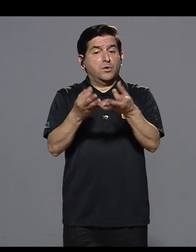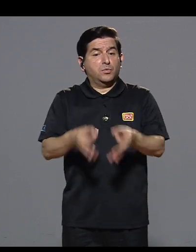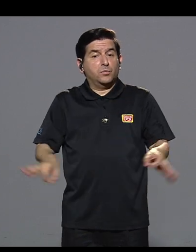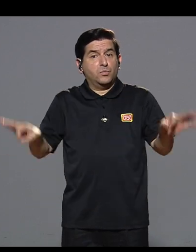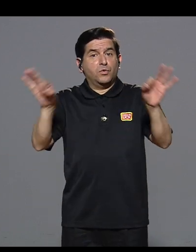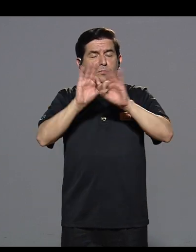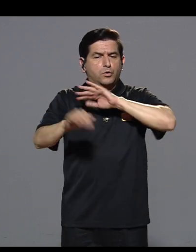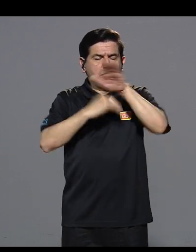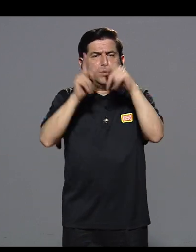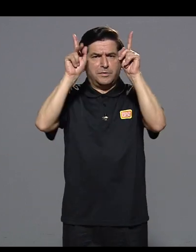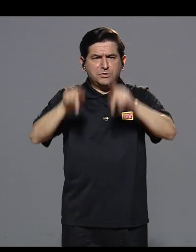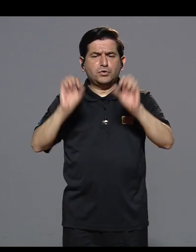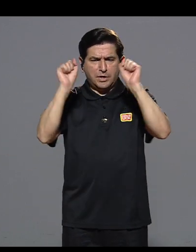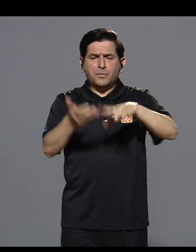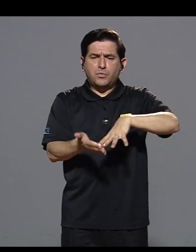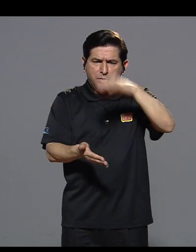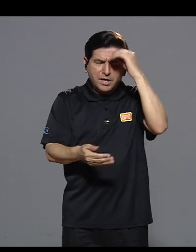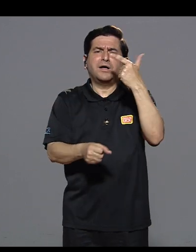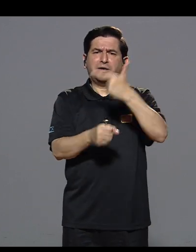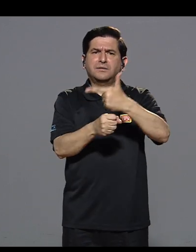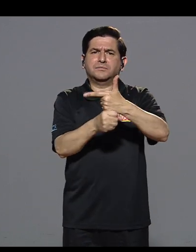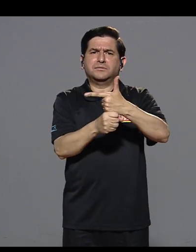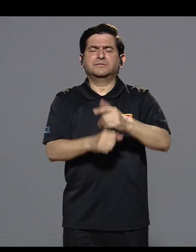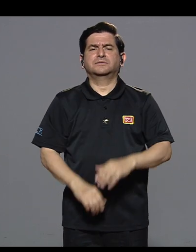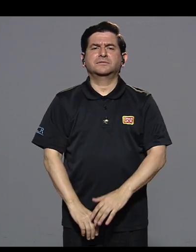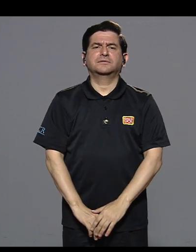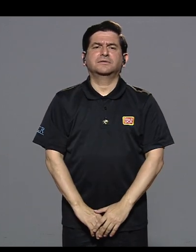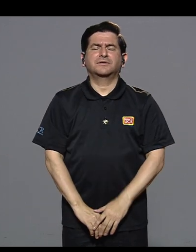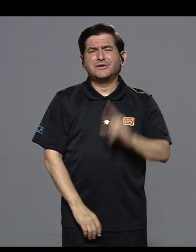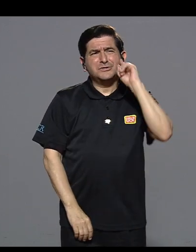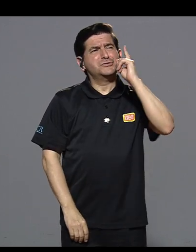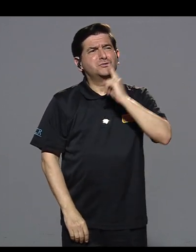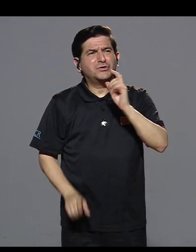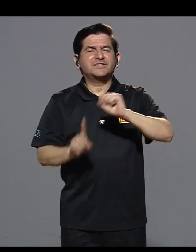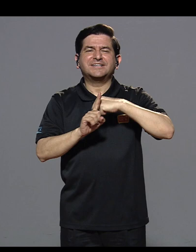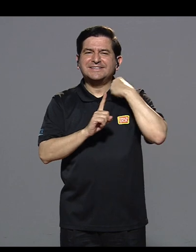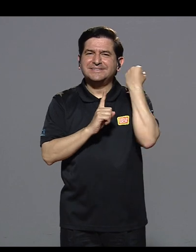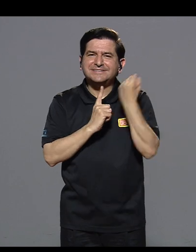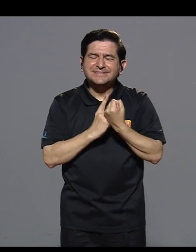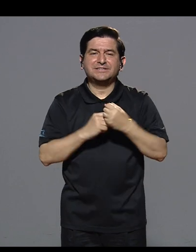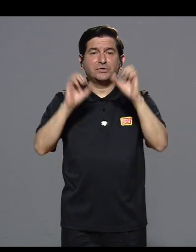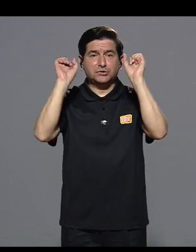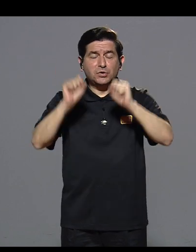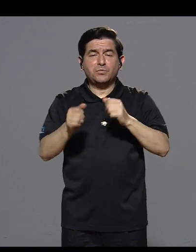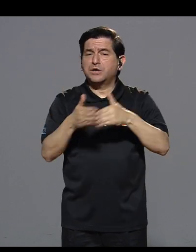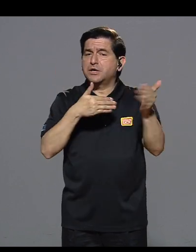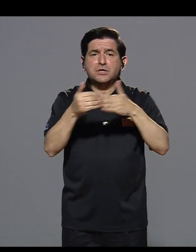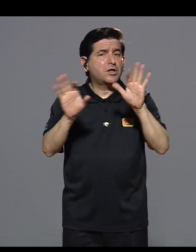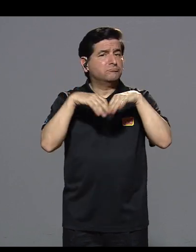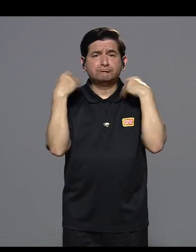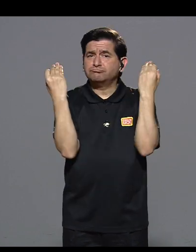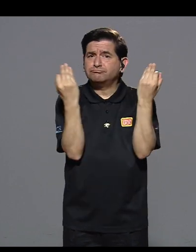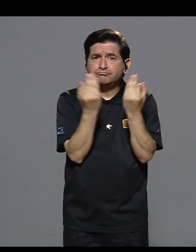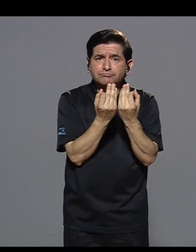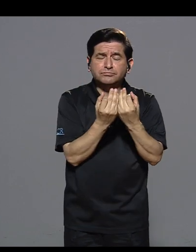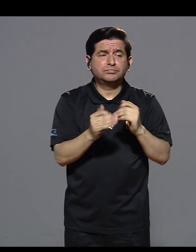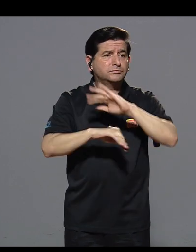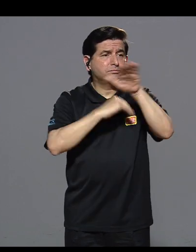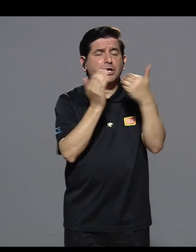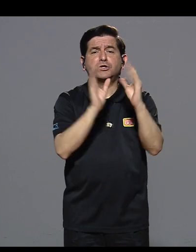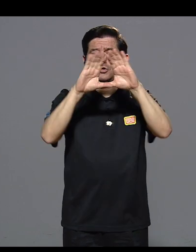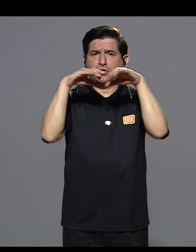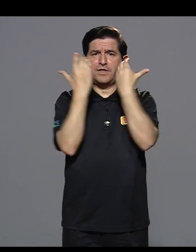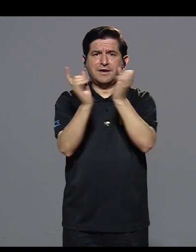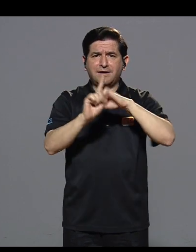Es importante que cualquier persona pueda aprender lesco. La sordera es una condición que puede estar en cualquier familia, cualquier